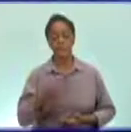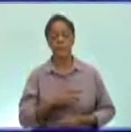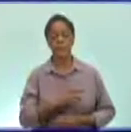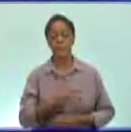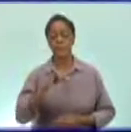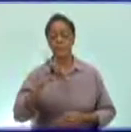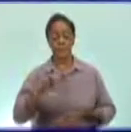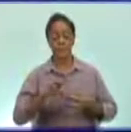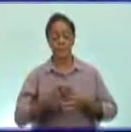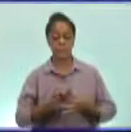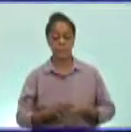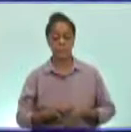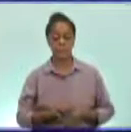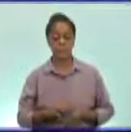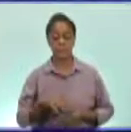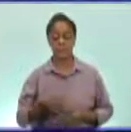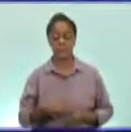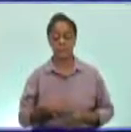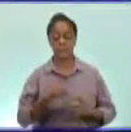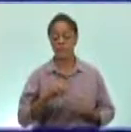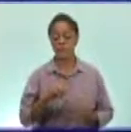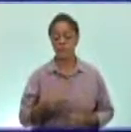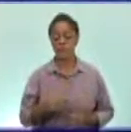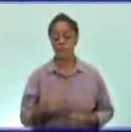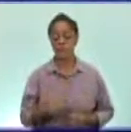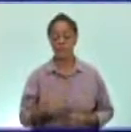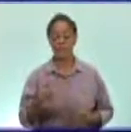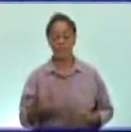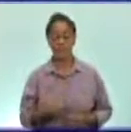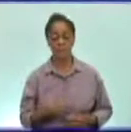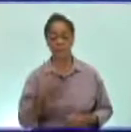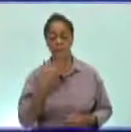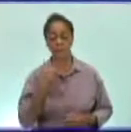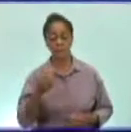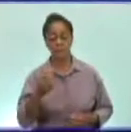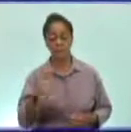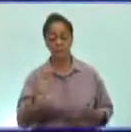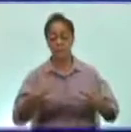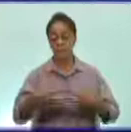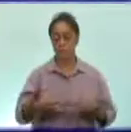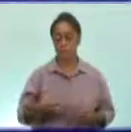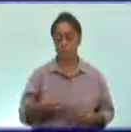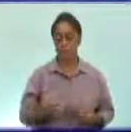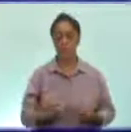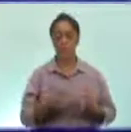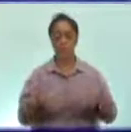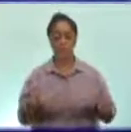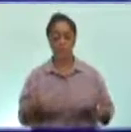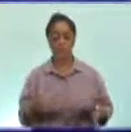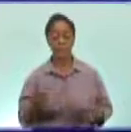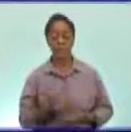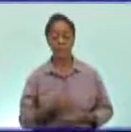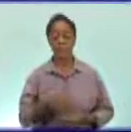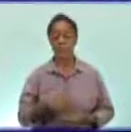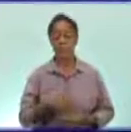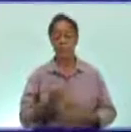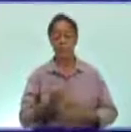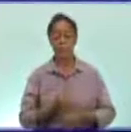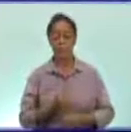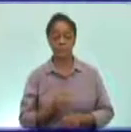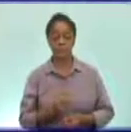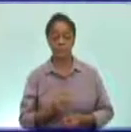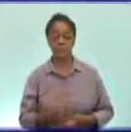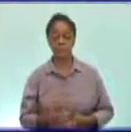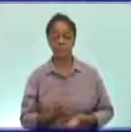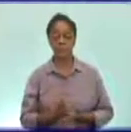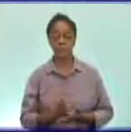sexto grado, estas redacciones van a ser coherentes y van a ser ampliando el contenido que hemos trabajado en